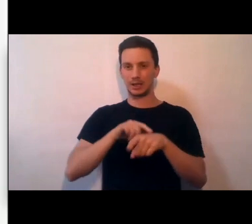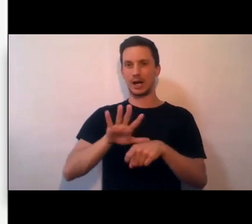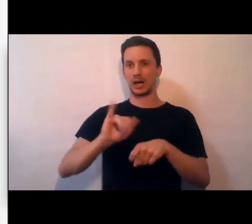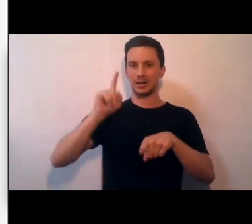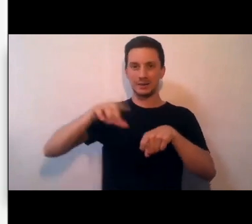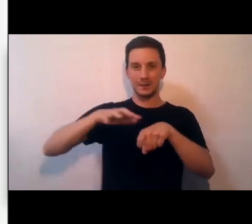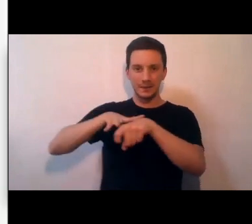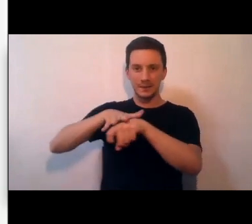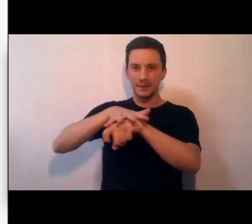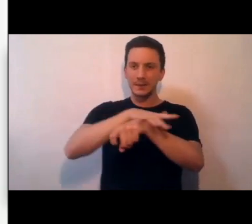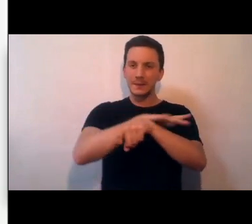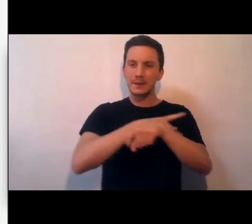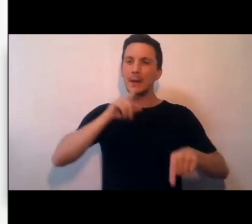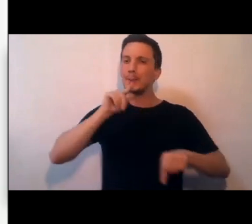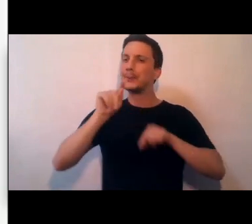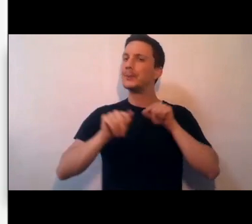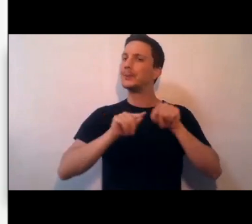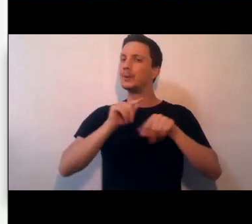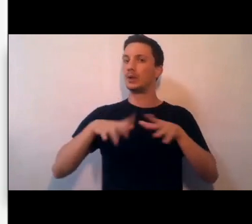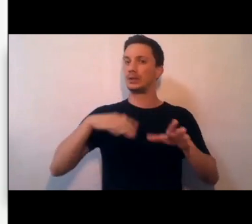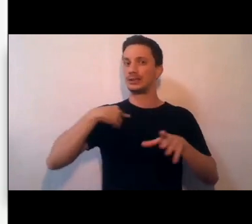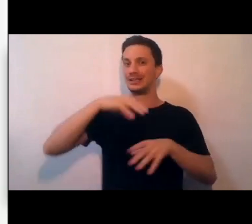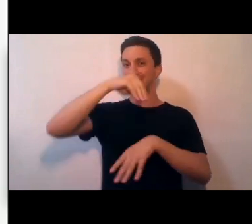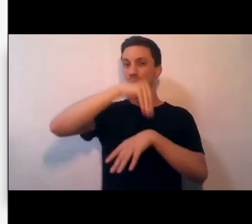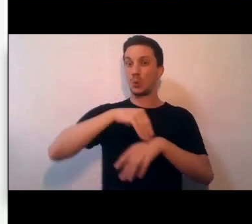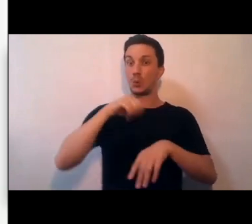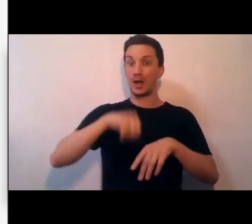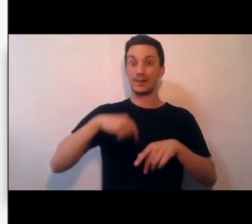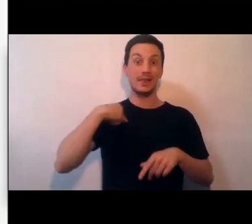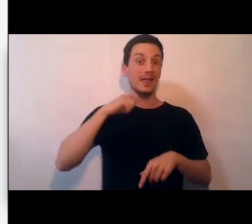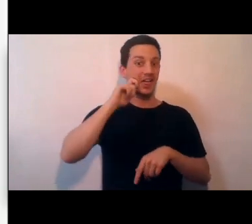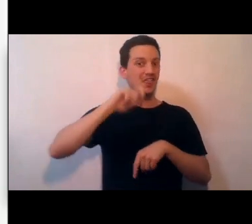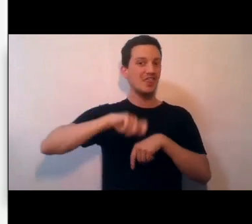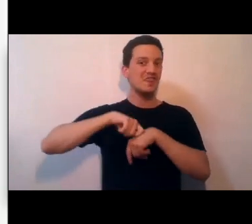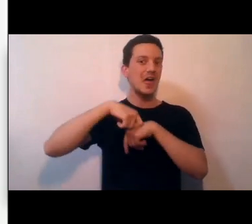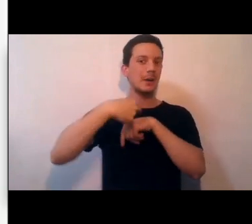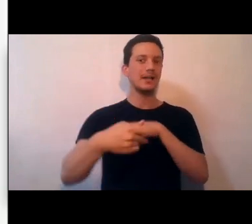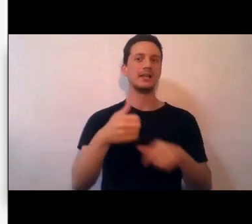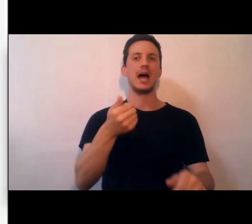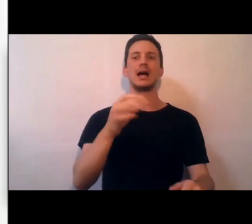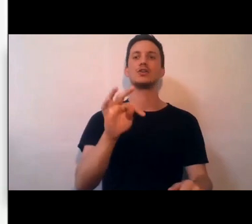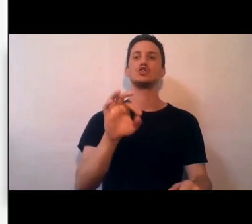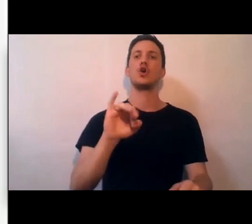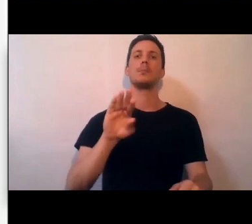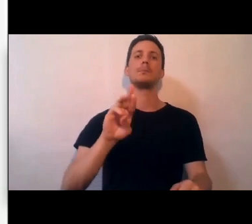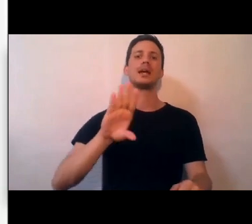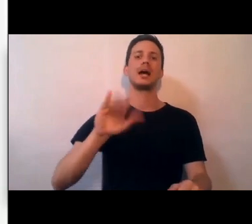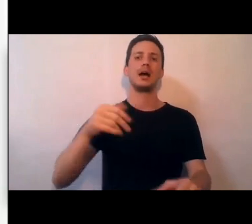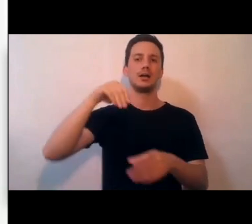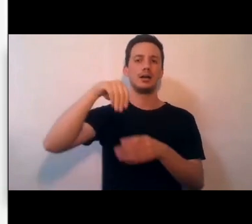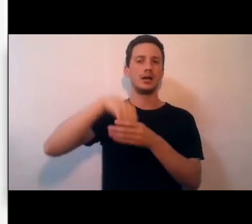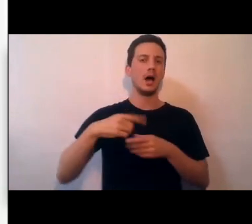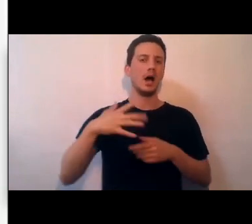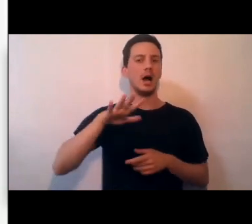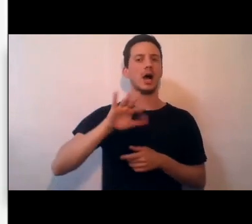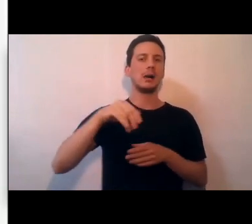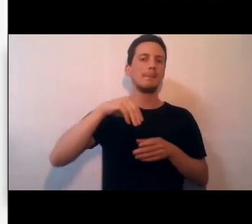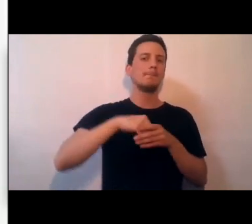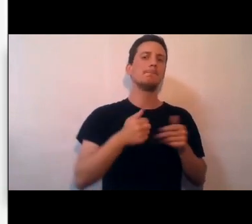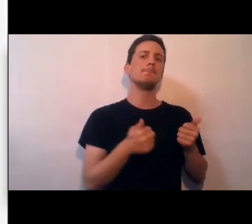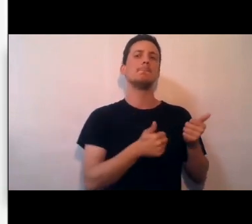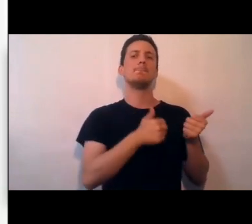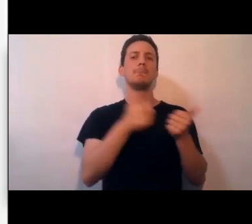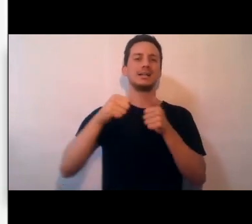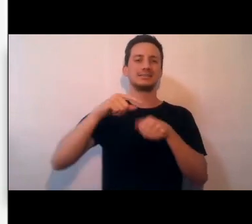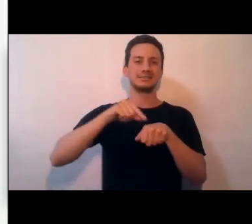colonización bacteriana, ya que los niños con dermatitis atópicos están en un porcentaje más elevado colonizados por el Staphylococcus